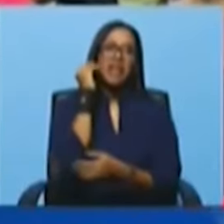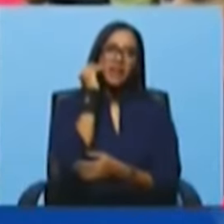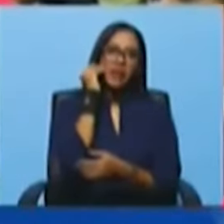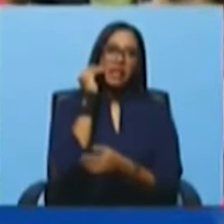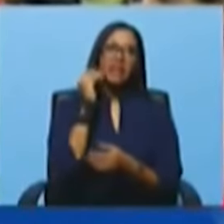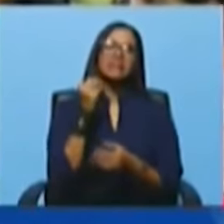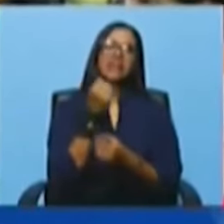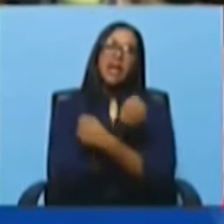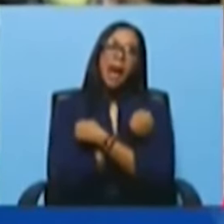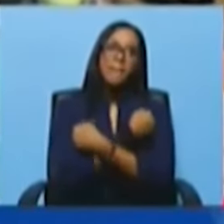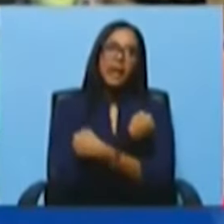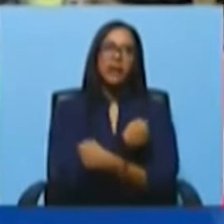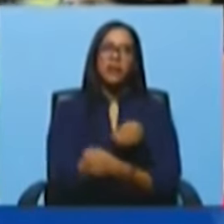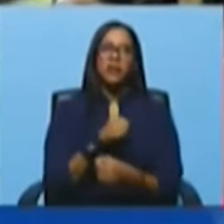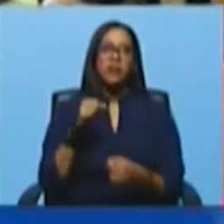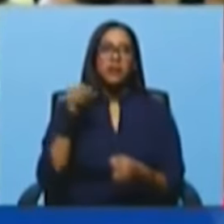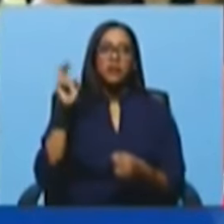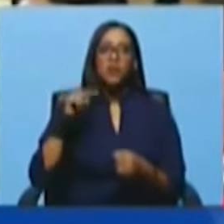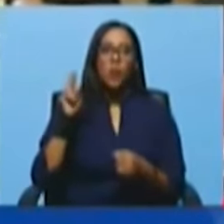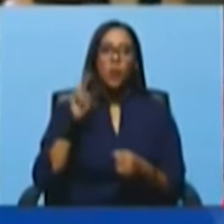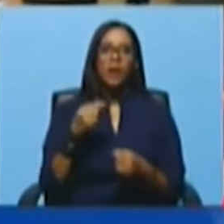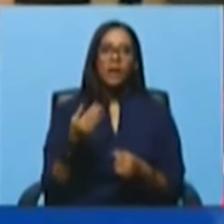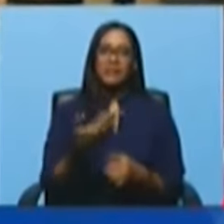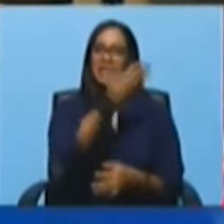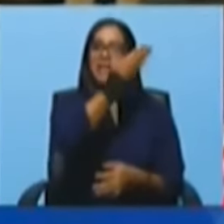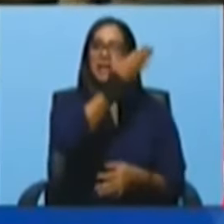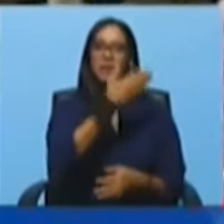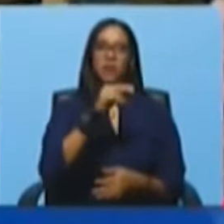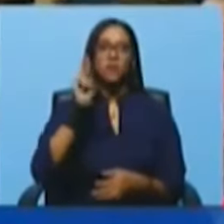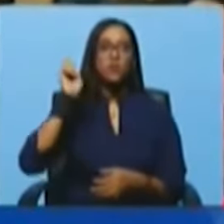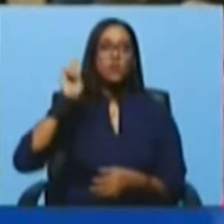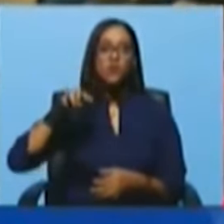le ama, jamás se le levanta una mano.